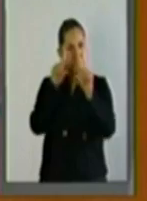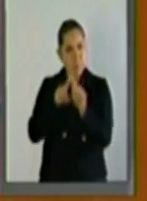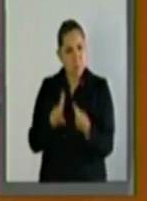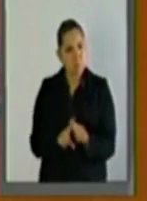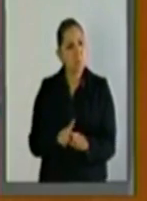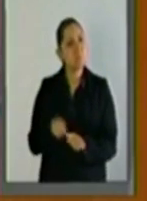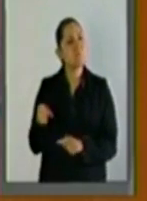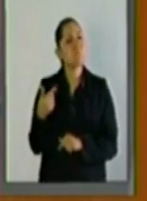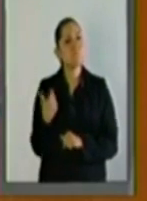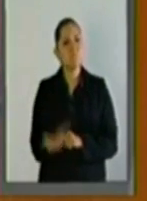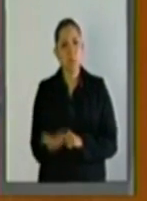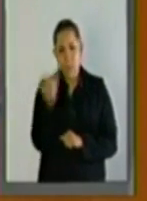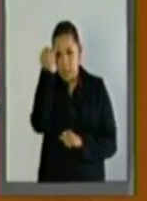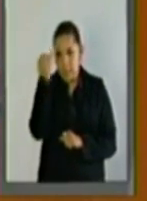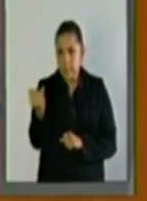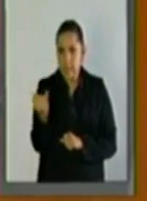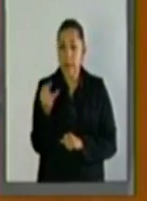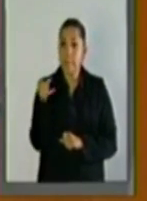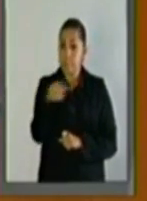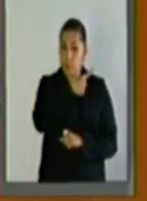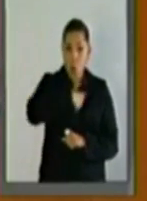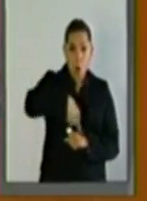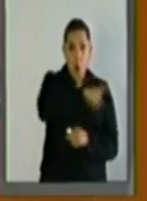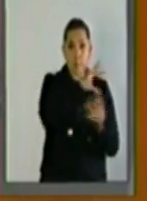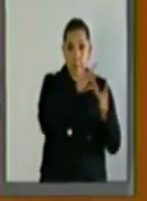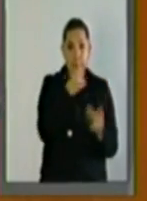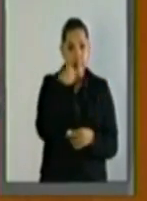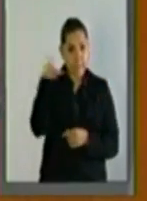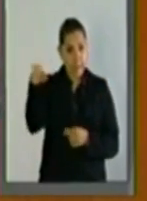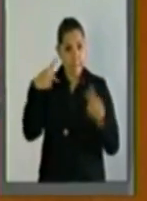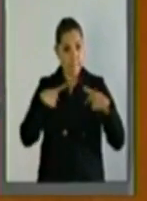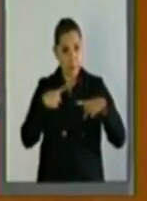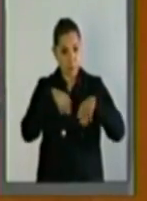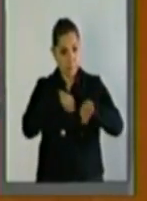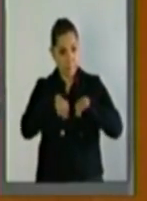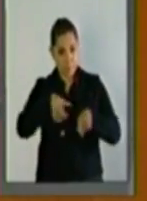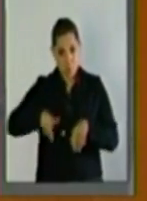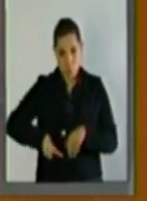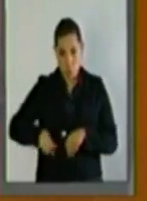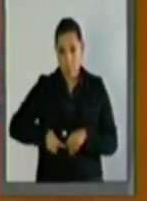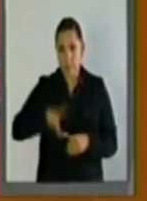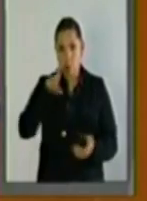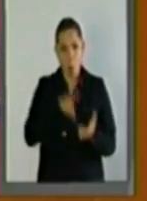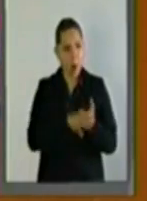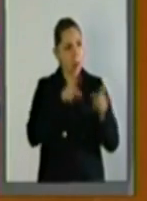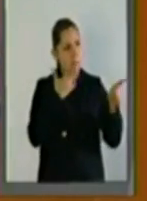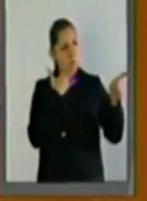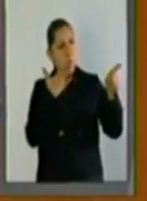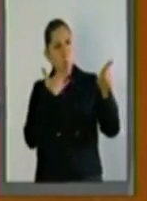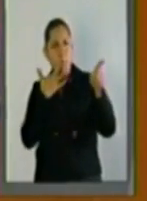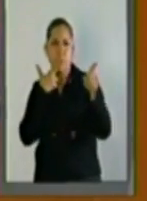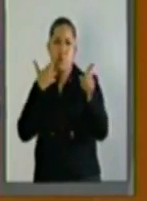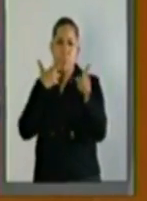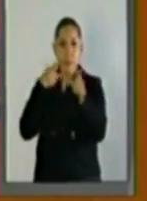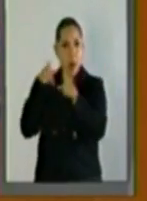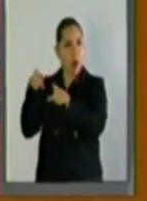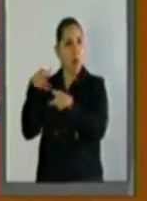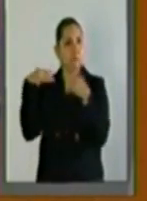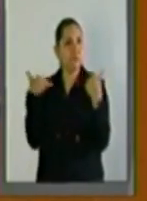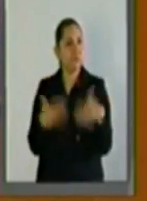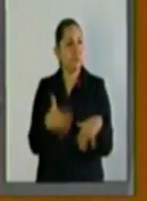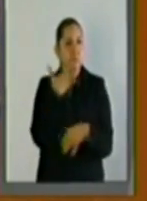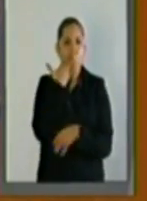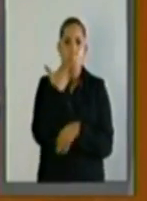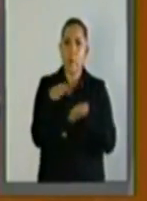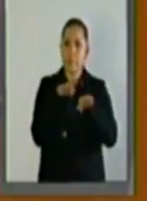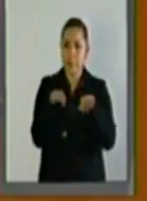era uno de los funcionarios públicos más brillantes del país y que le reconocían su trabajo. Y ahí está, inclusive